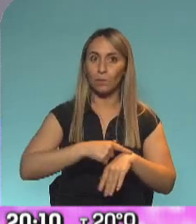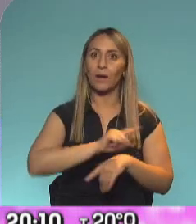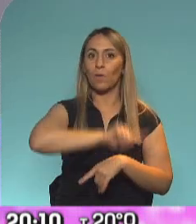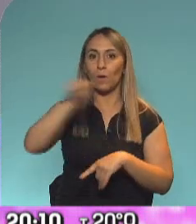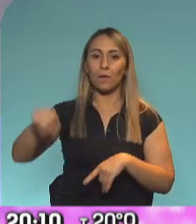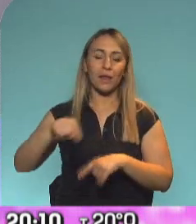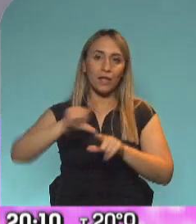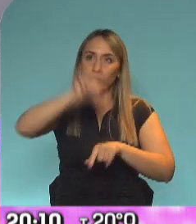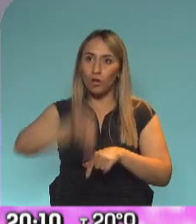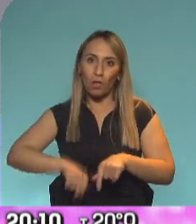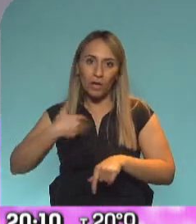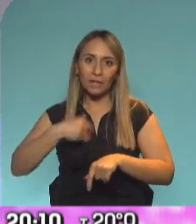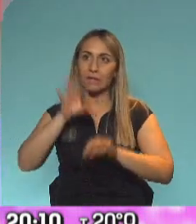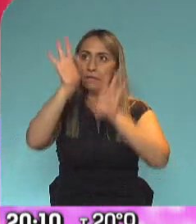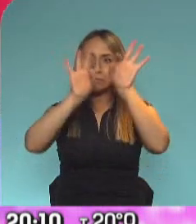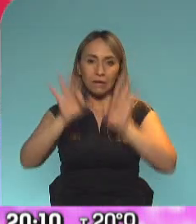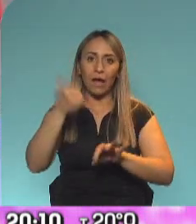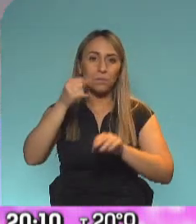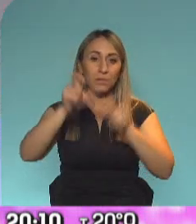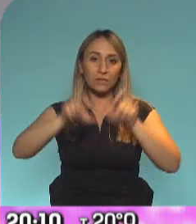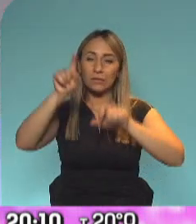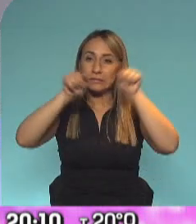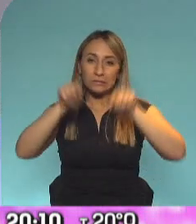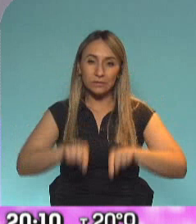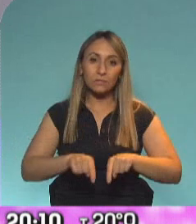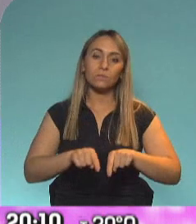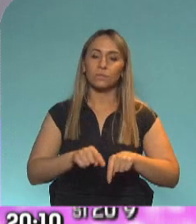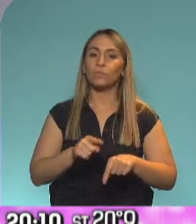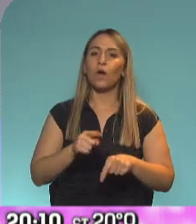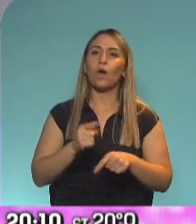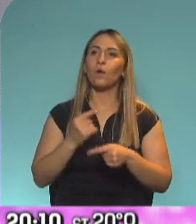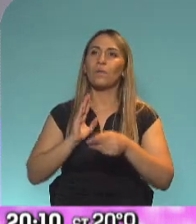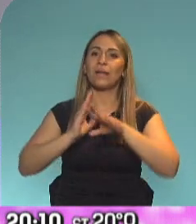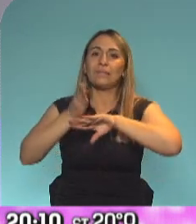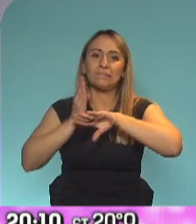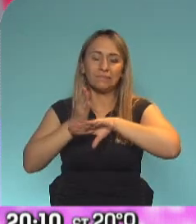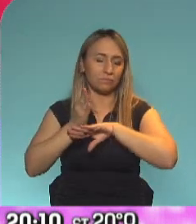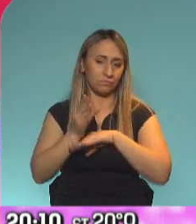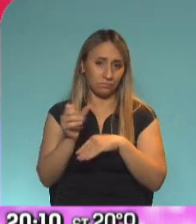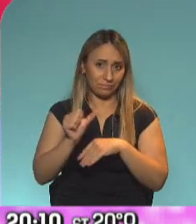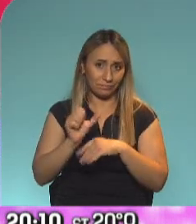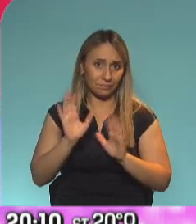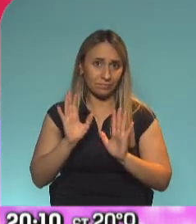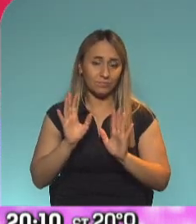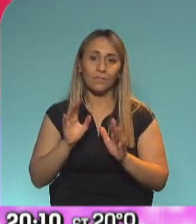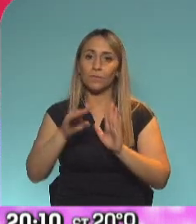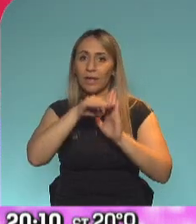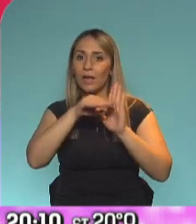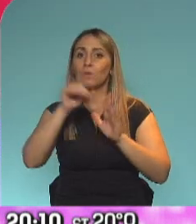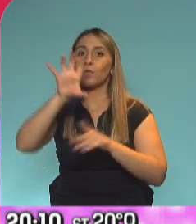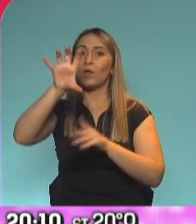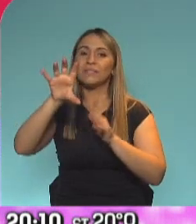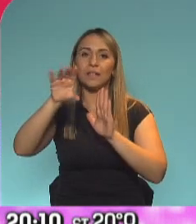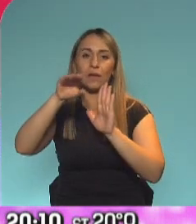país, con un ingreso muy estricto, con posibilidades de ingreso muy estricto que puso hasta ahora la provincia. ¿Y qué es lo que